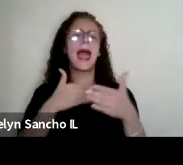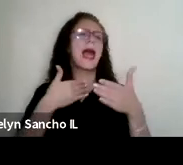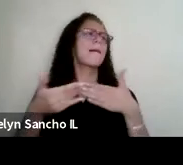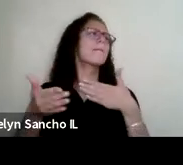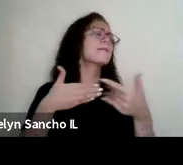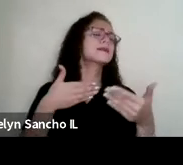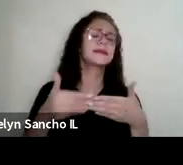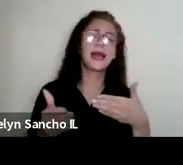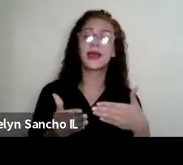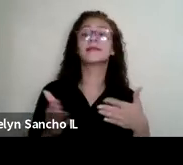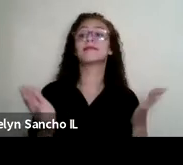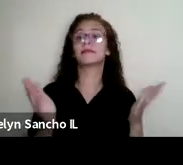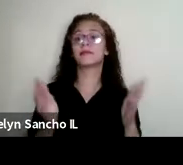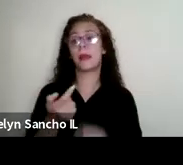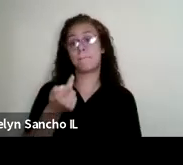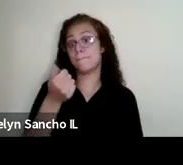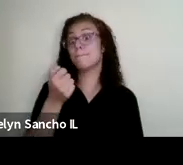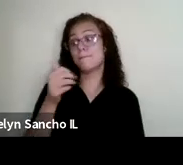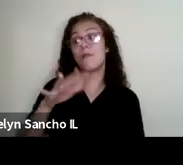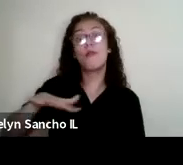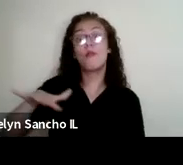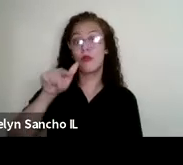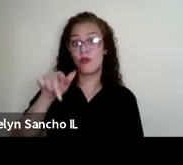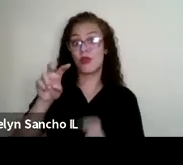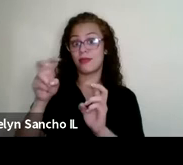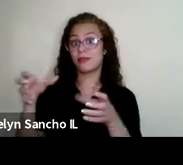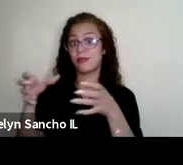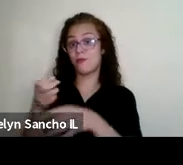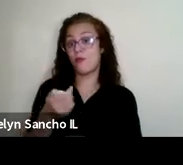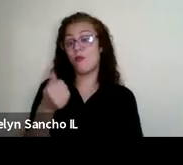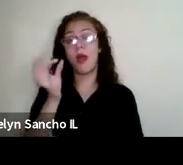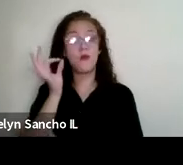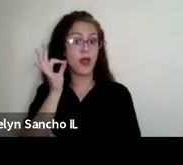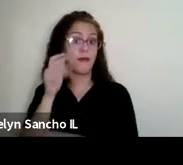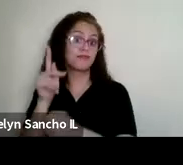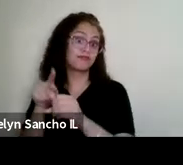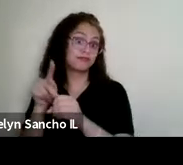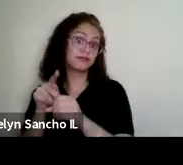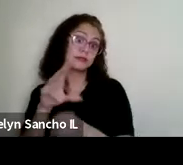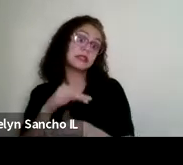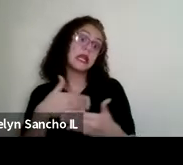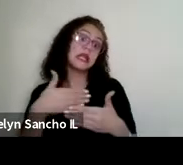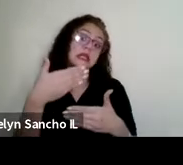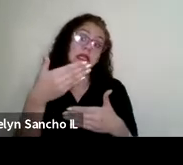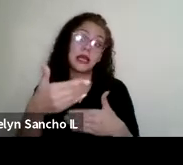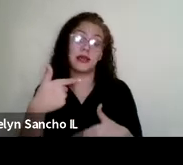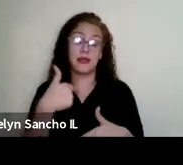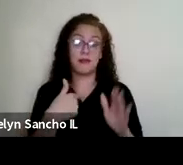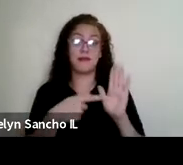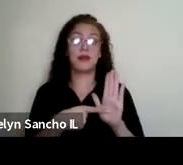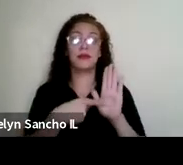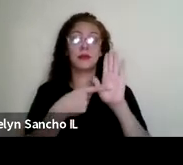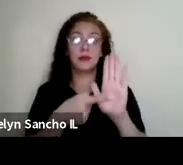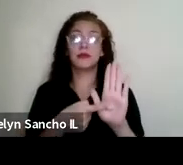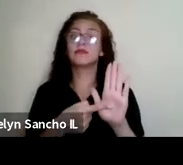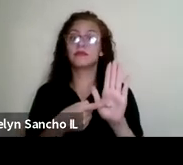que somos tan poquitas en estos campos. Y tal vez a través del recorrido de mi presentación